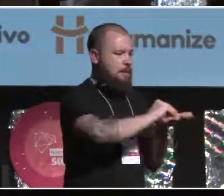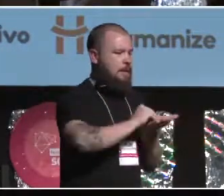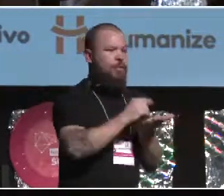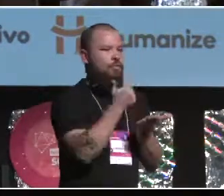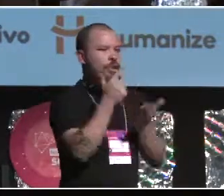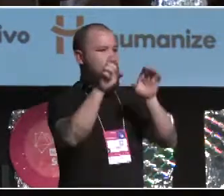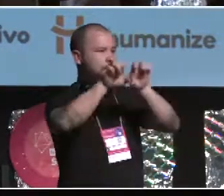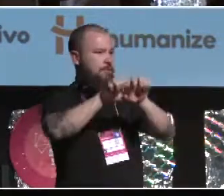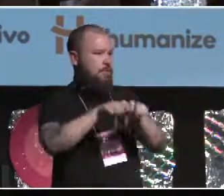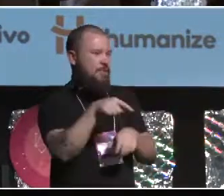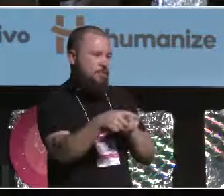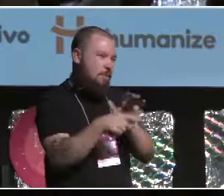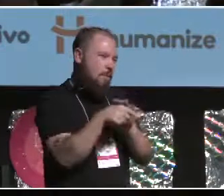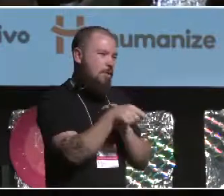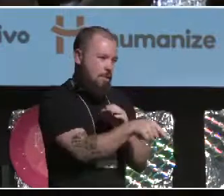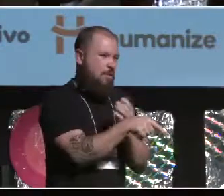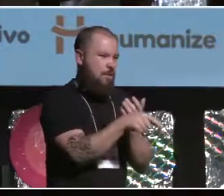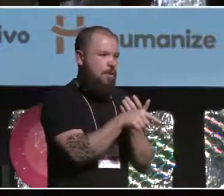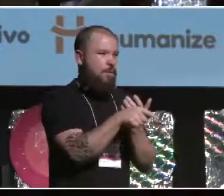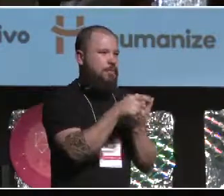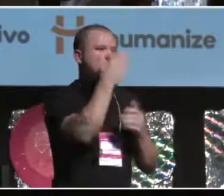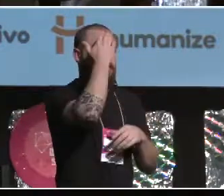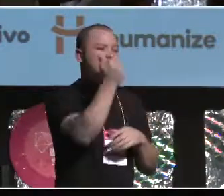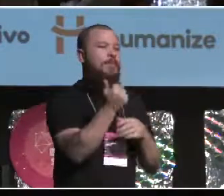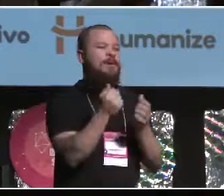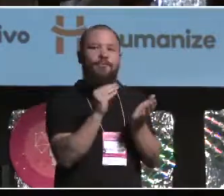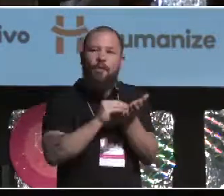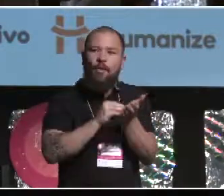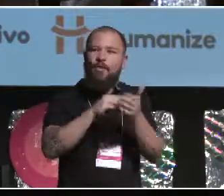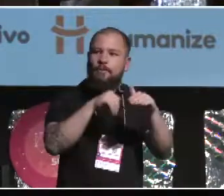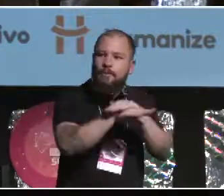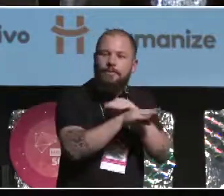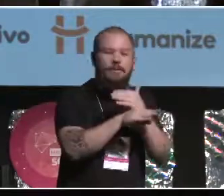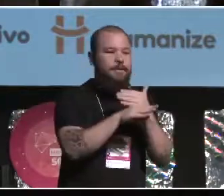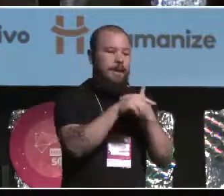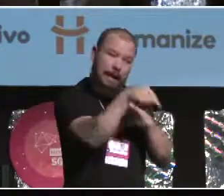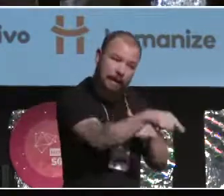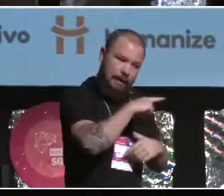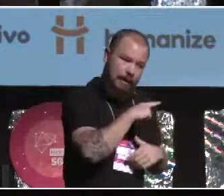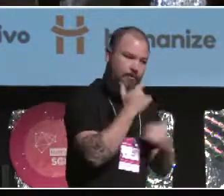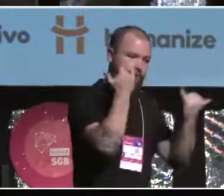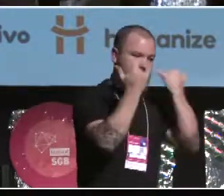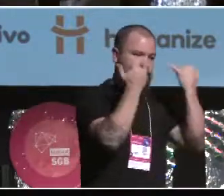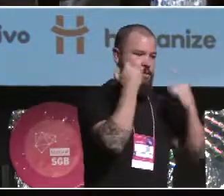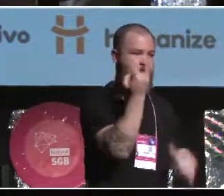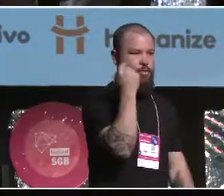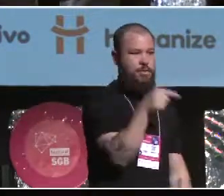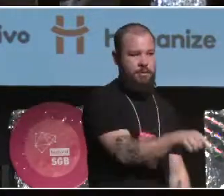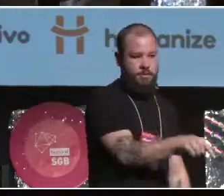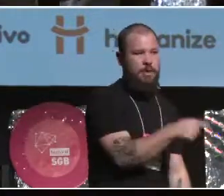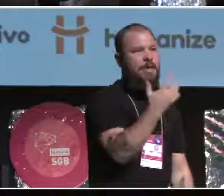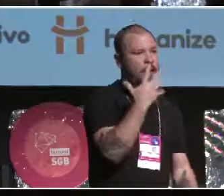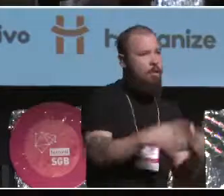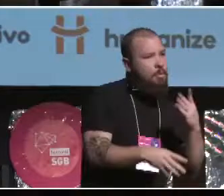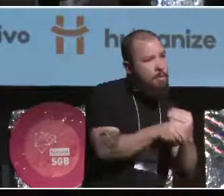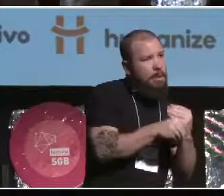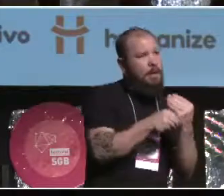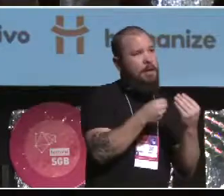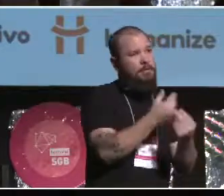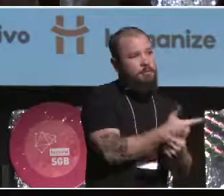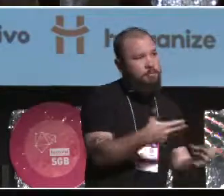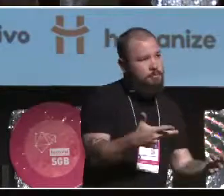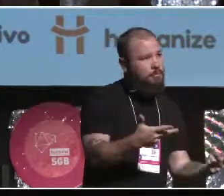e que a gente sabe que é gigantesco. E ali a gente pode encontrar bastante informação relevante. Queres complementar?